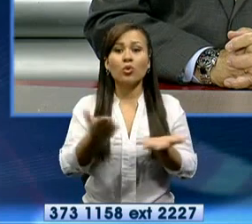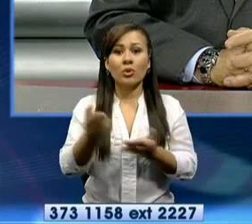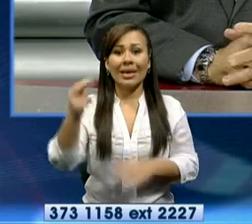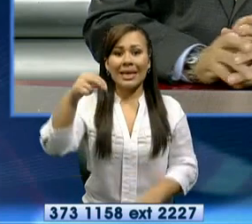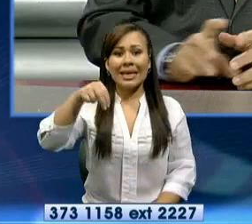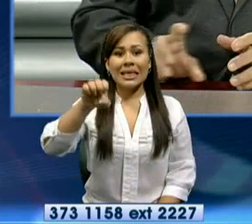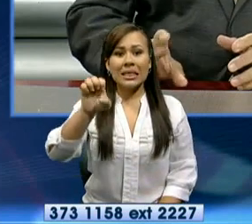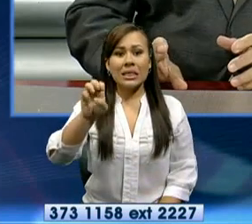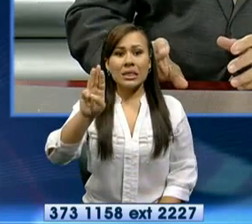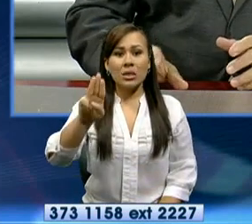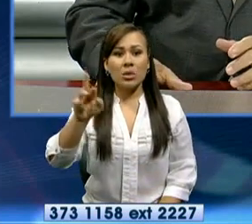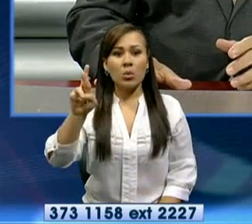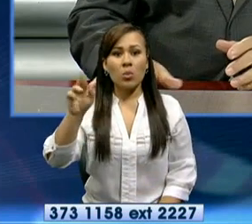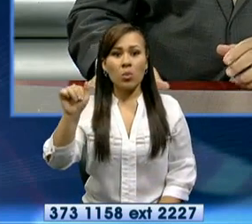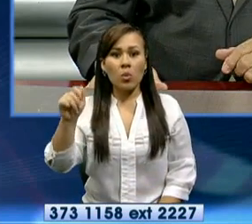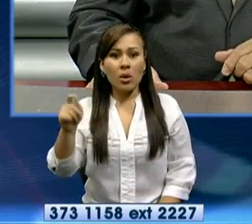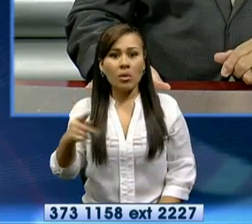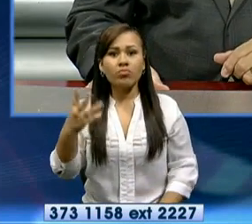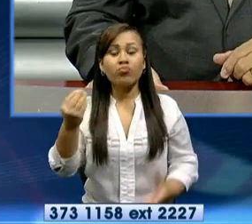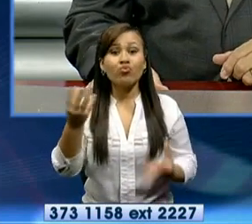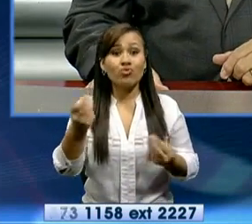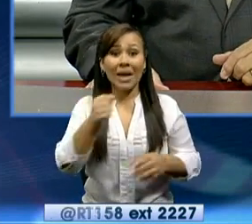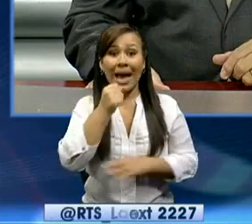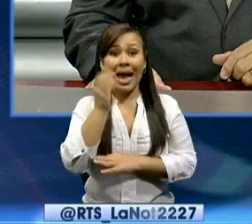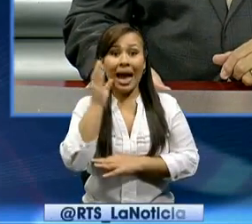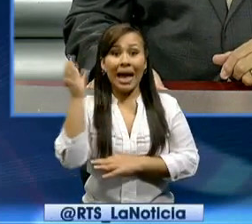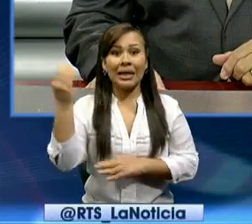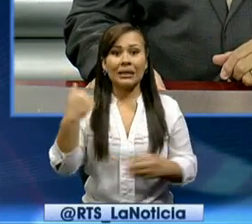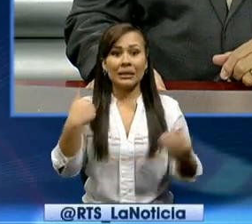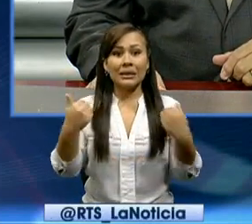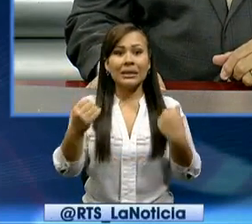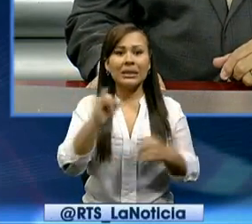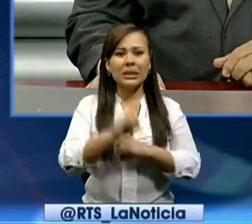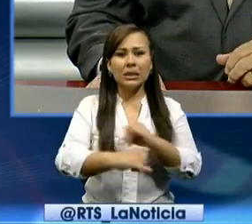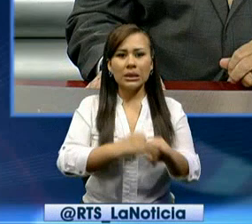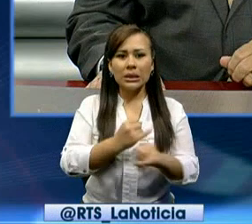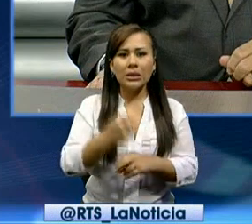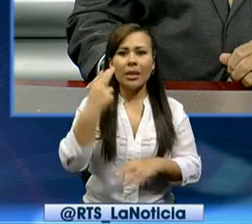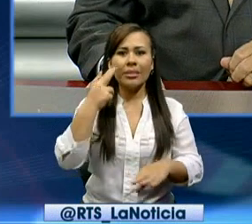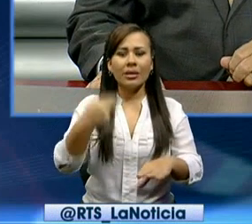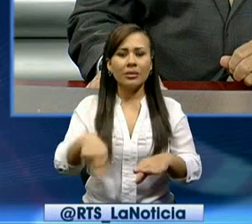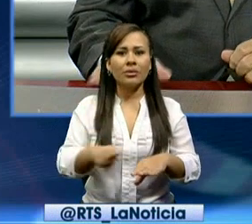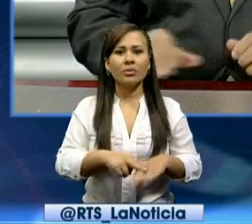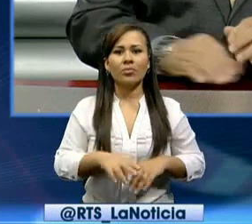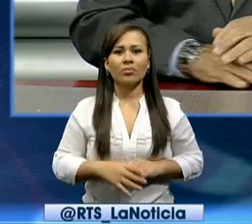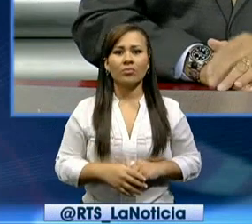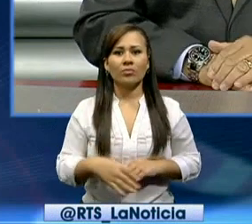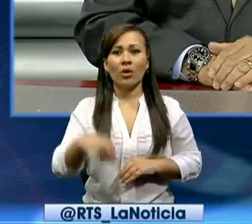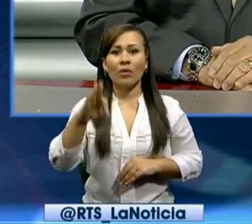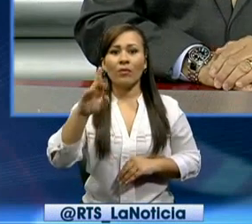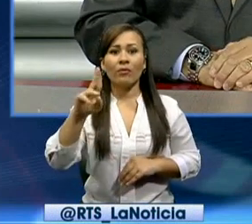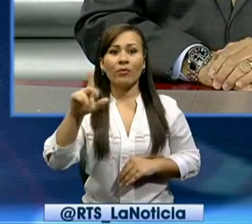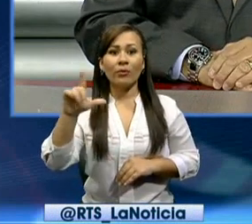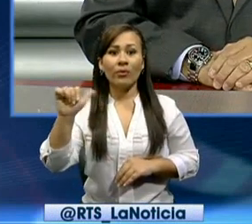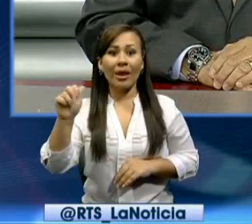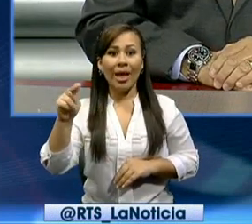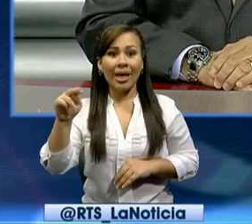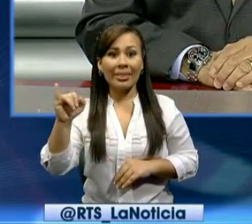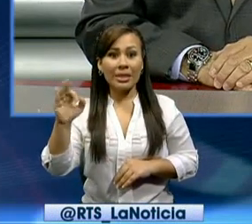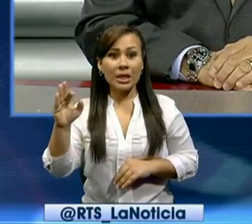Parque de los Leones, como se conocen. Hay muchos artistas nacionales, internacionales, entre esos Fulanito y muchos más que se han